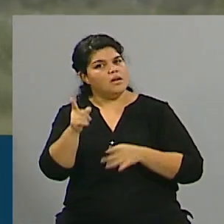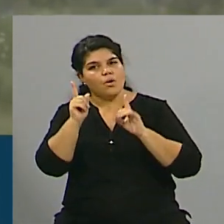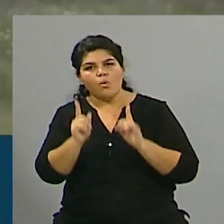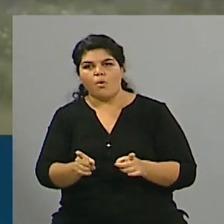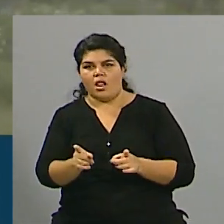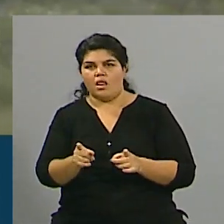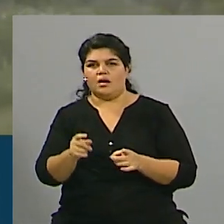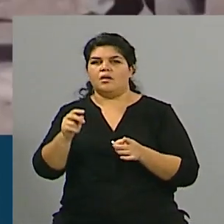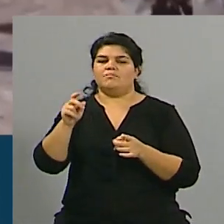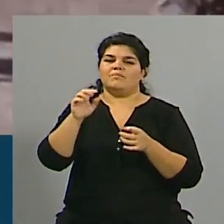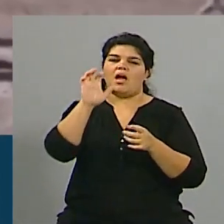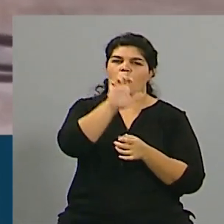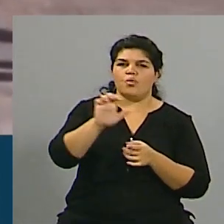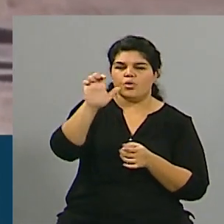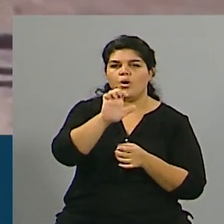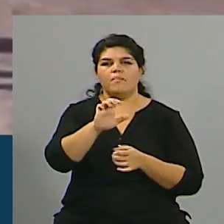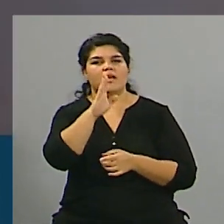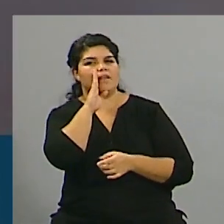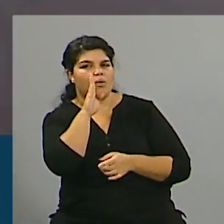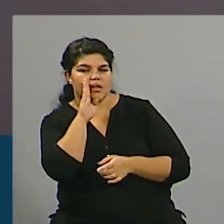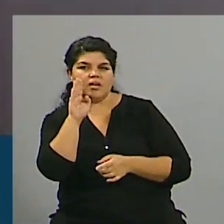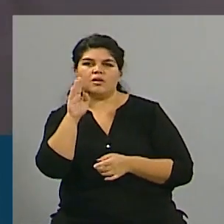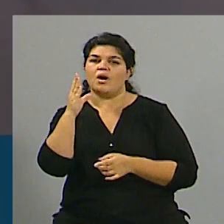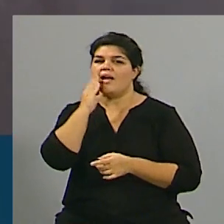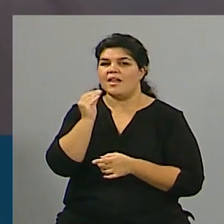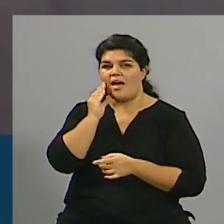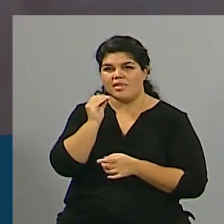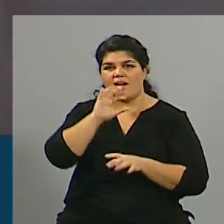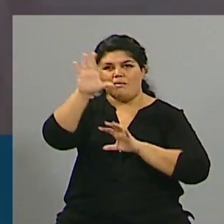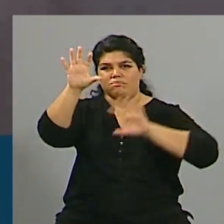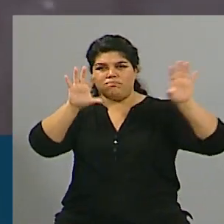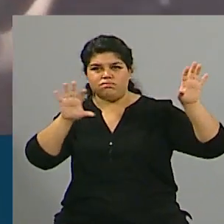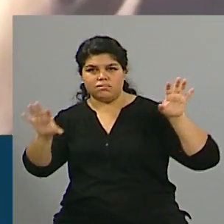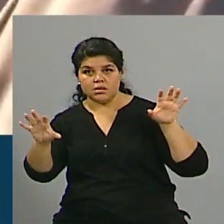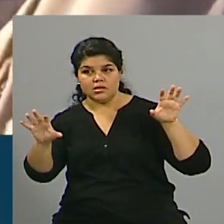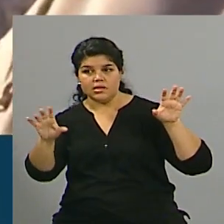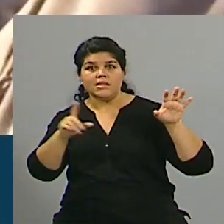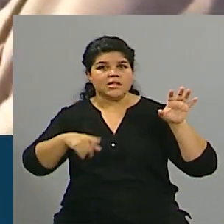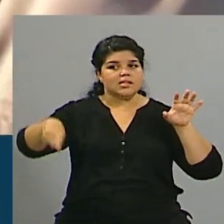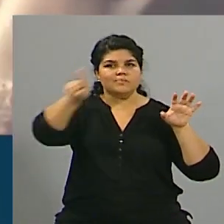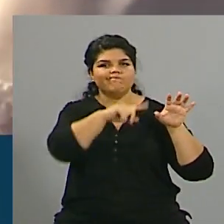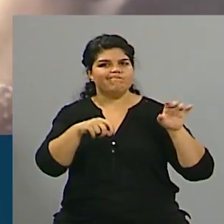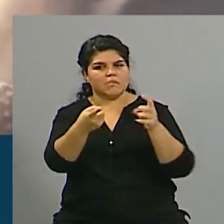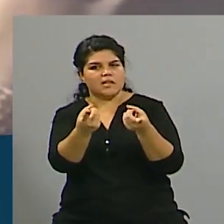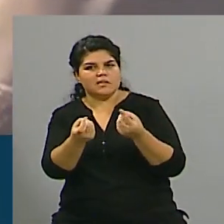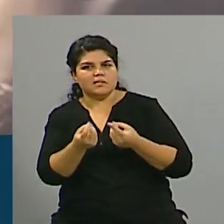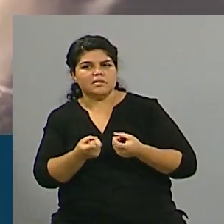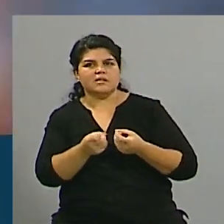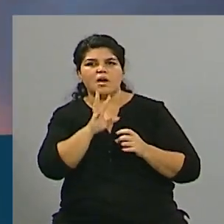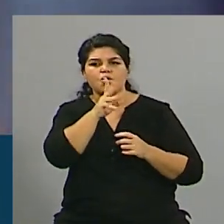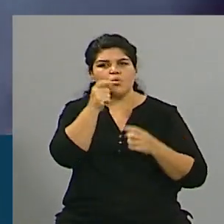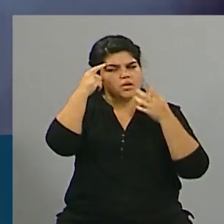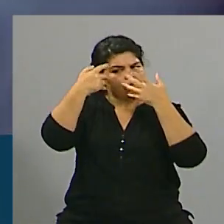bastante, tanto Comunidad Europea como Estados Unidos e Inglaterra, en el sentido de rever esta posición y también lo que signifique,